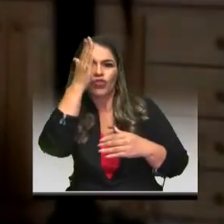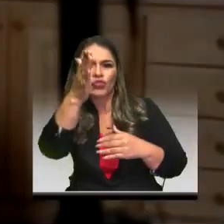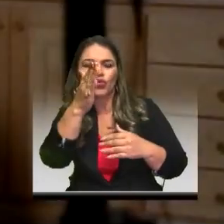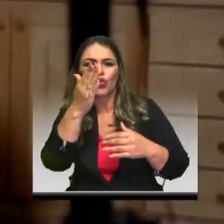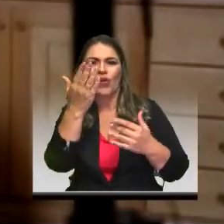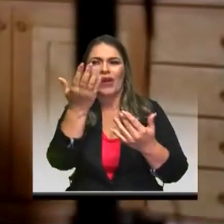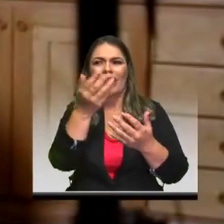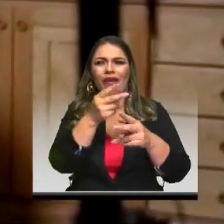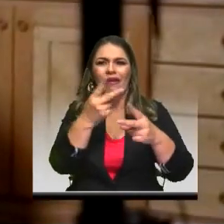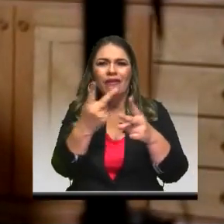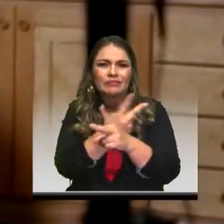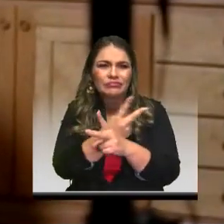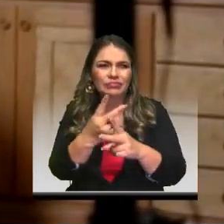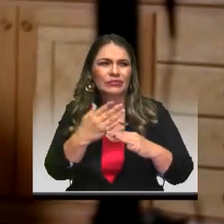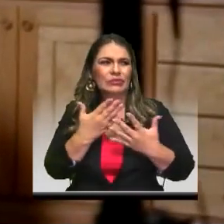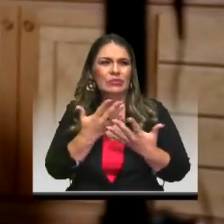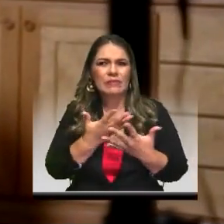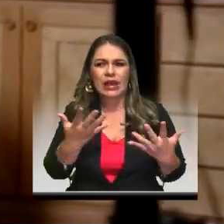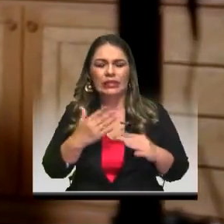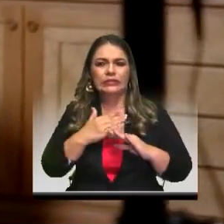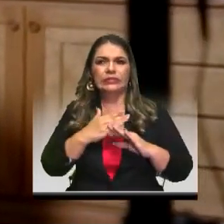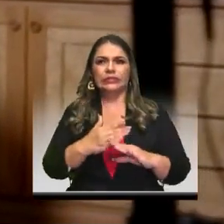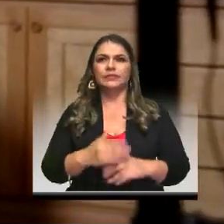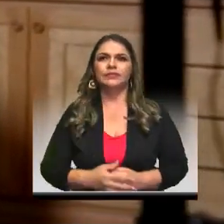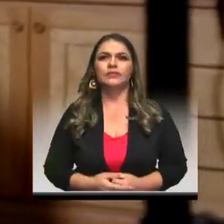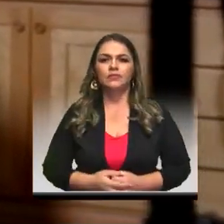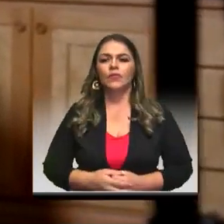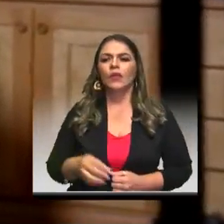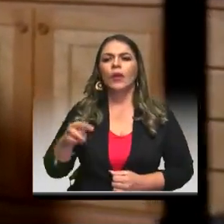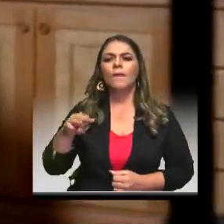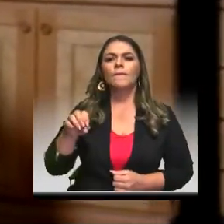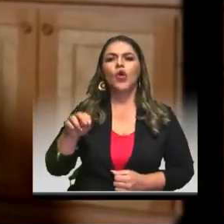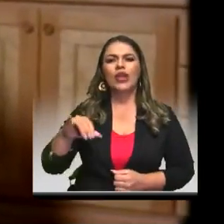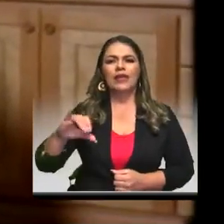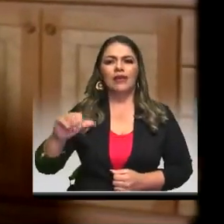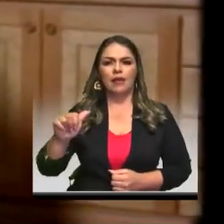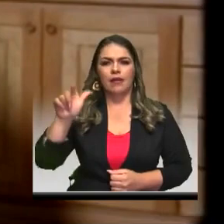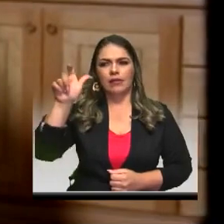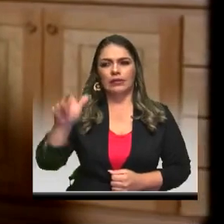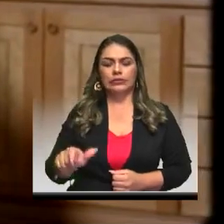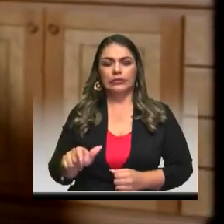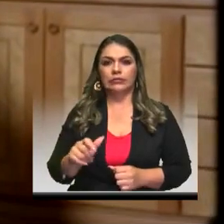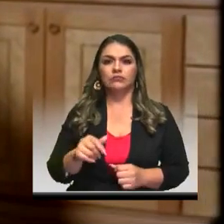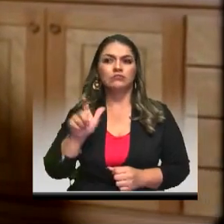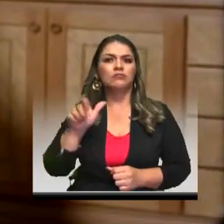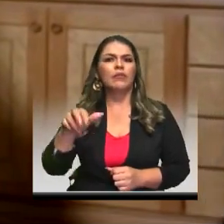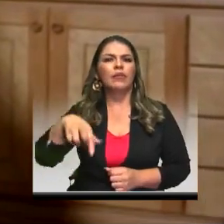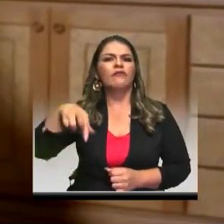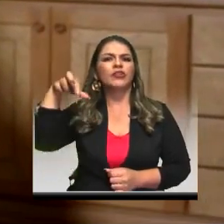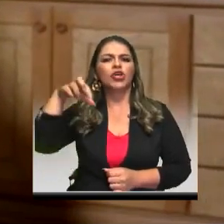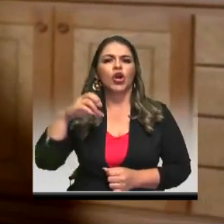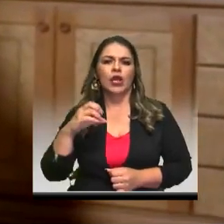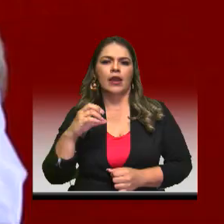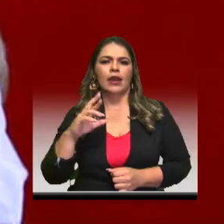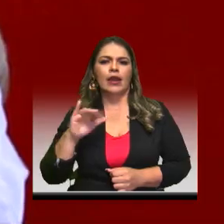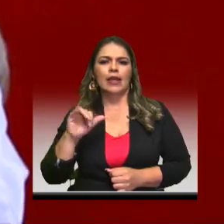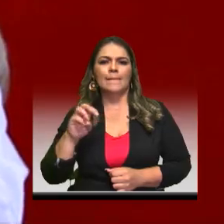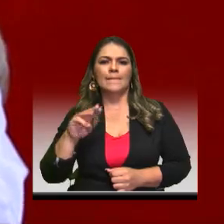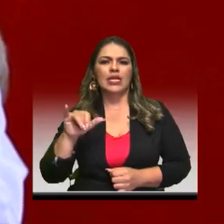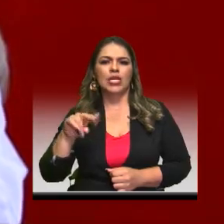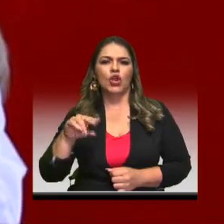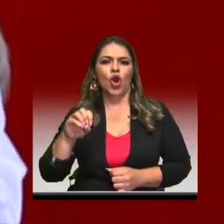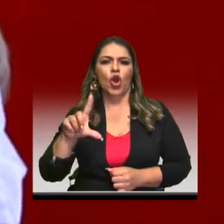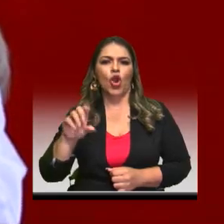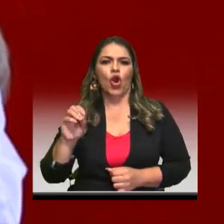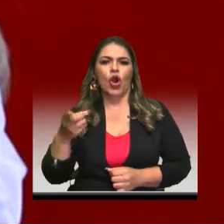Mónica Ramírez, sin duda, una de las criminólogas más importantes de América Latina. Bienvenida a Fuerza Latina. Gracias por